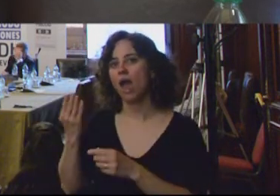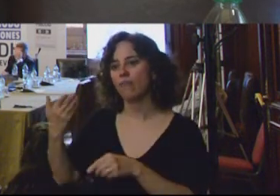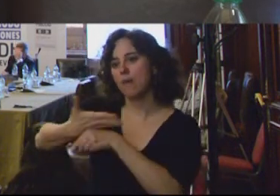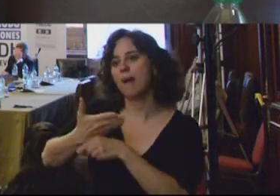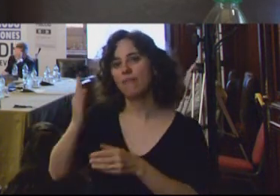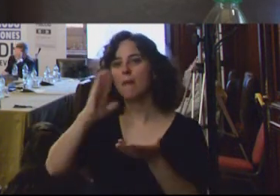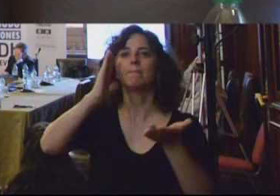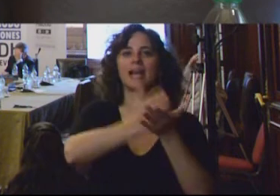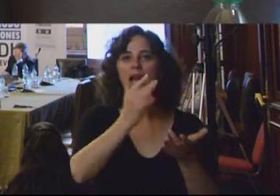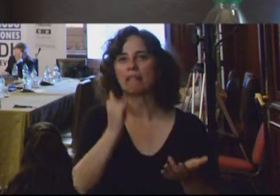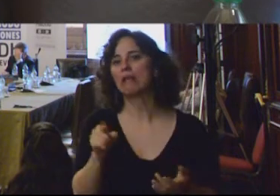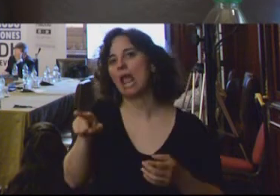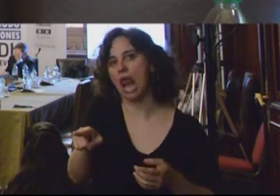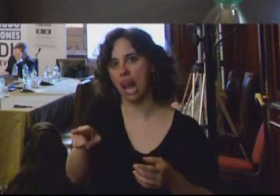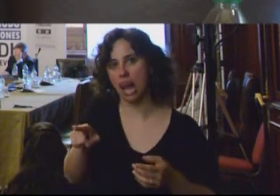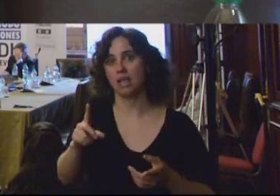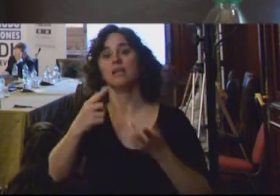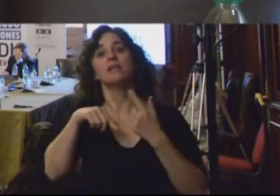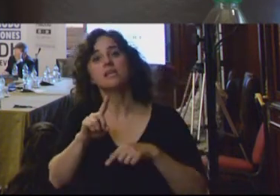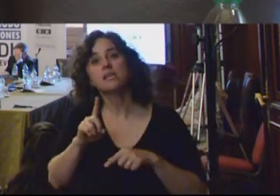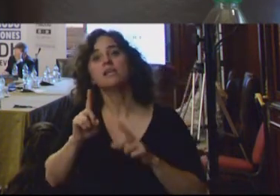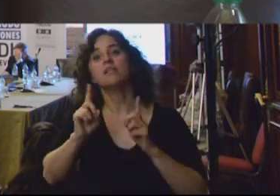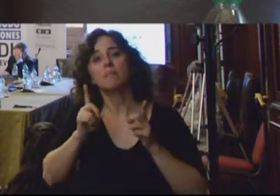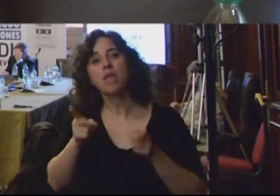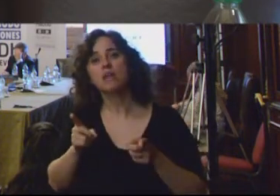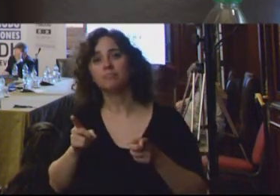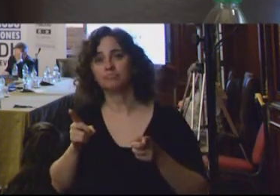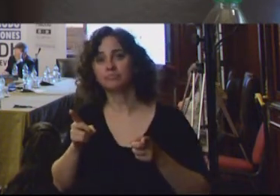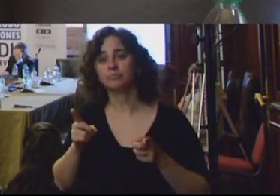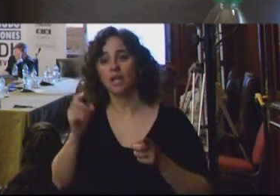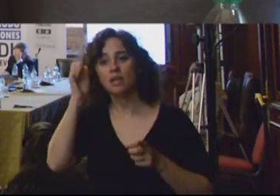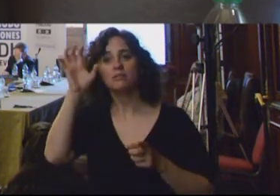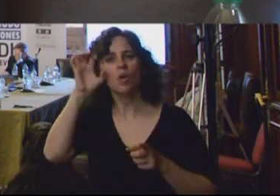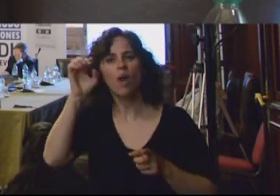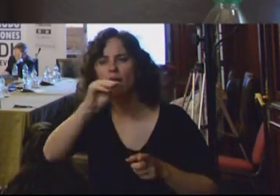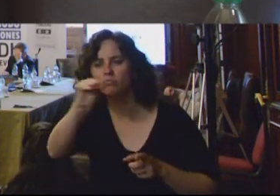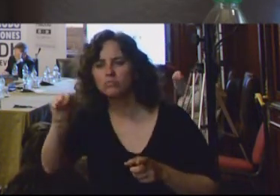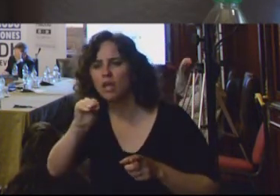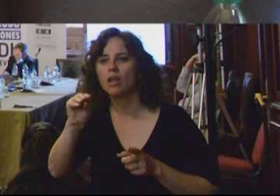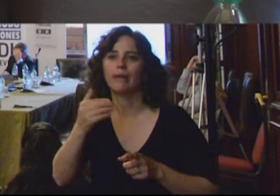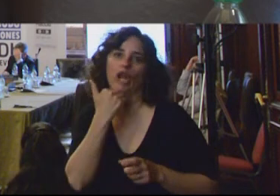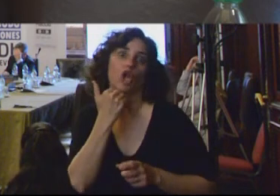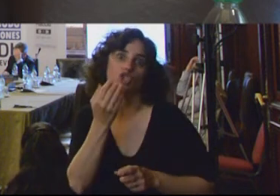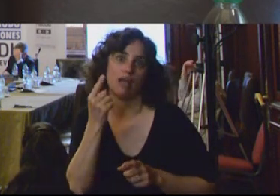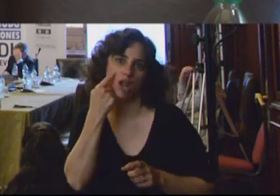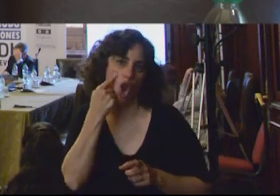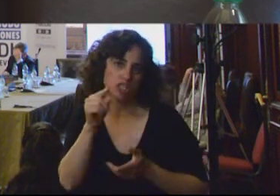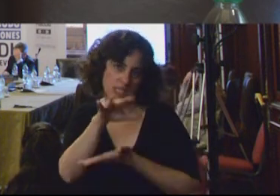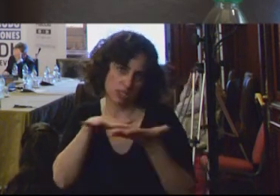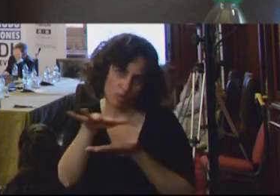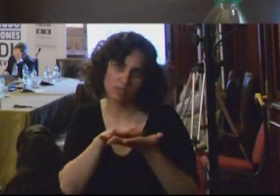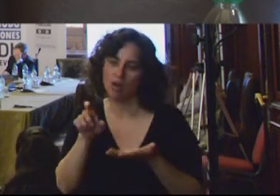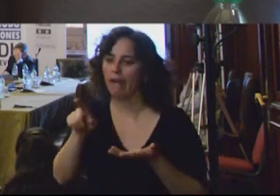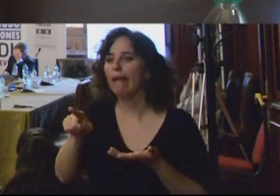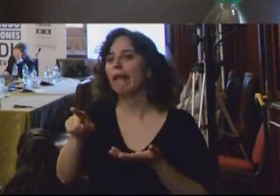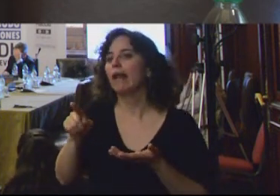que pesa sobre él y que es, recordemos para quienes no conocen de cerca el caso, es